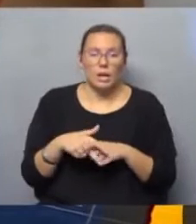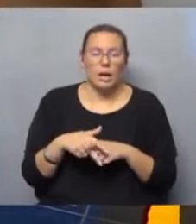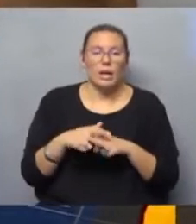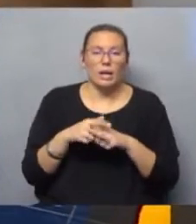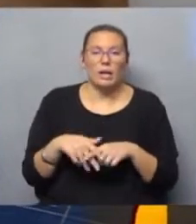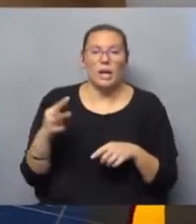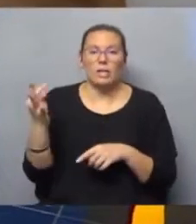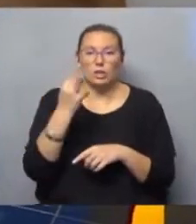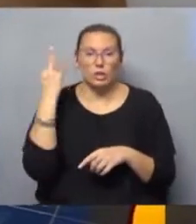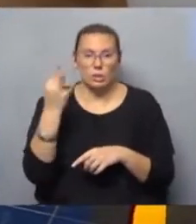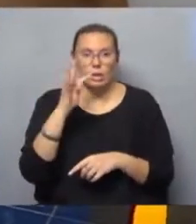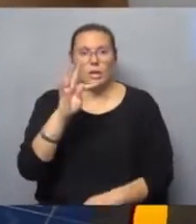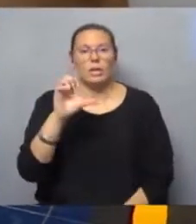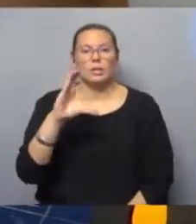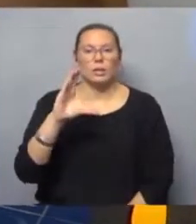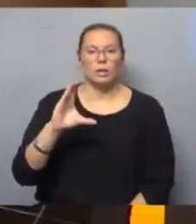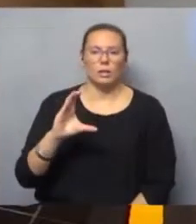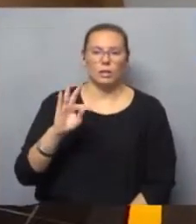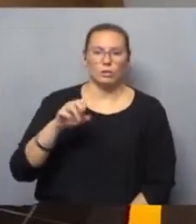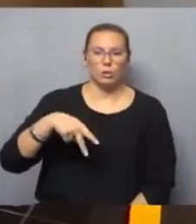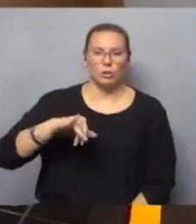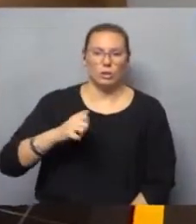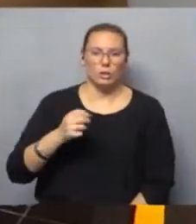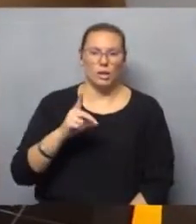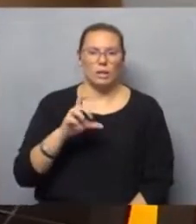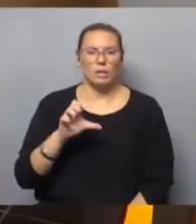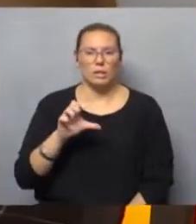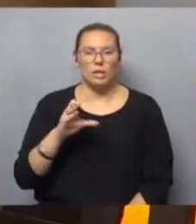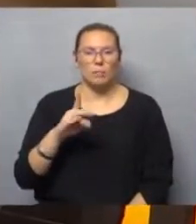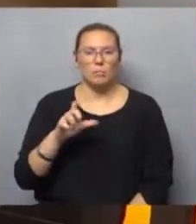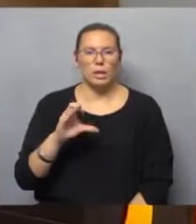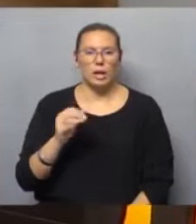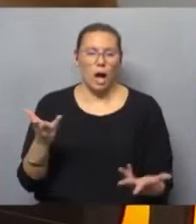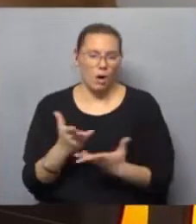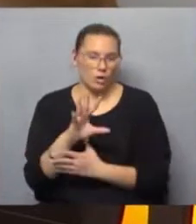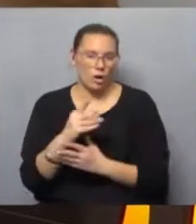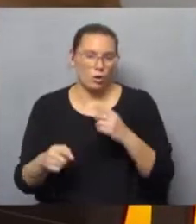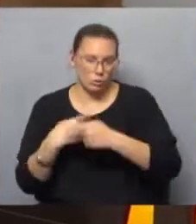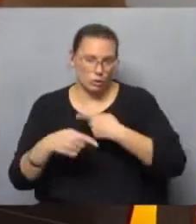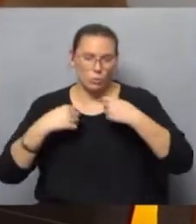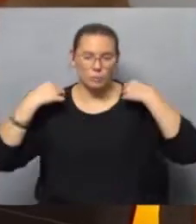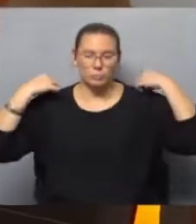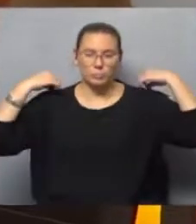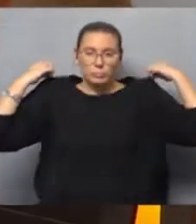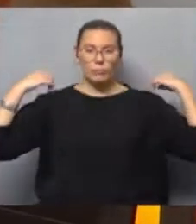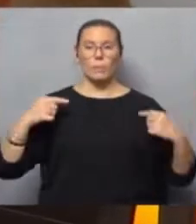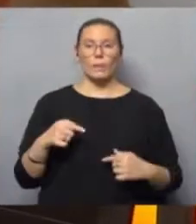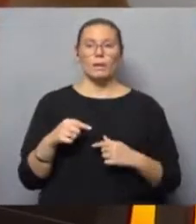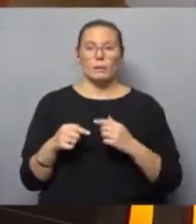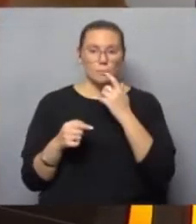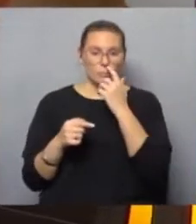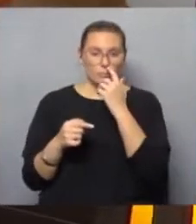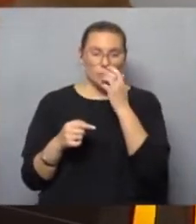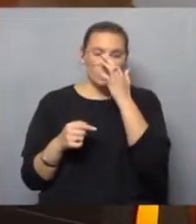de placas, que es la tectónica. prevaleciente actualmente Claro. en el conocimiento geológico. Y a partir de ahí desarrollar, bueno, todo esto, ¿no?